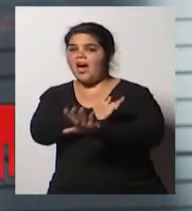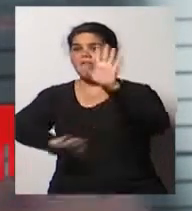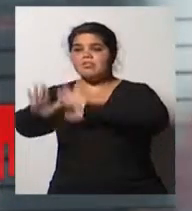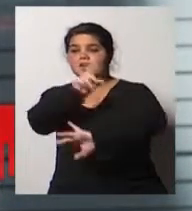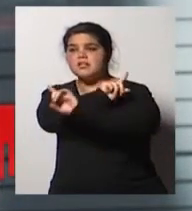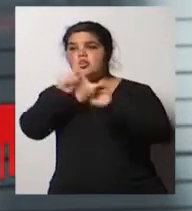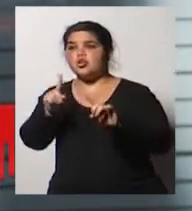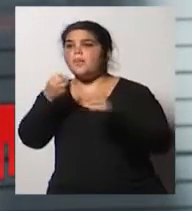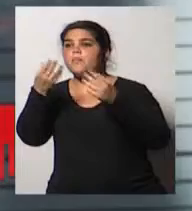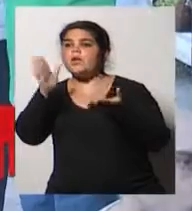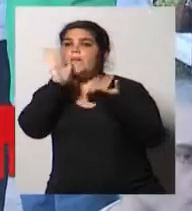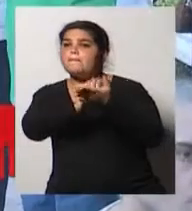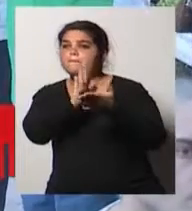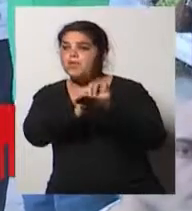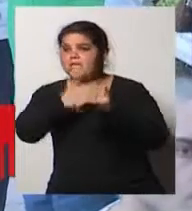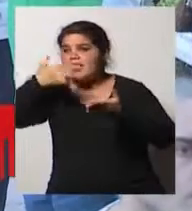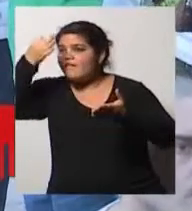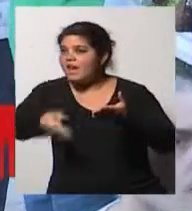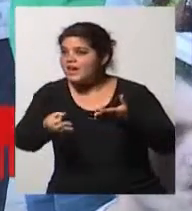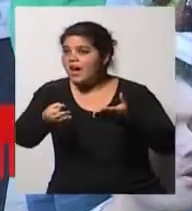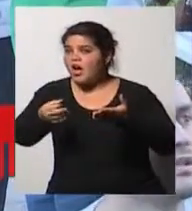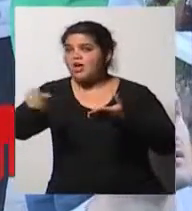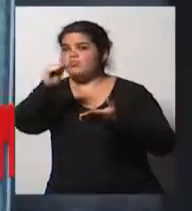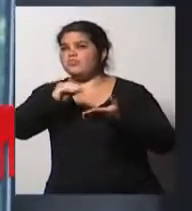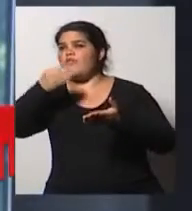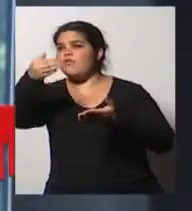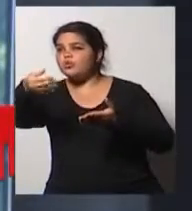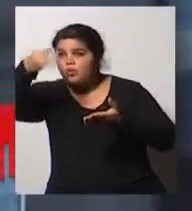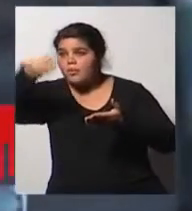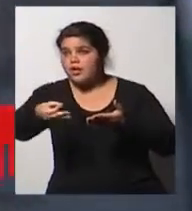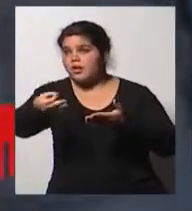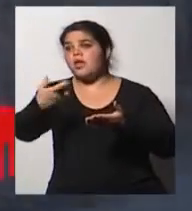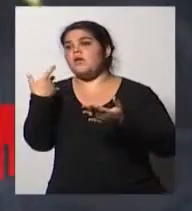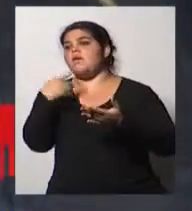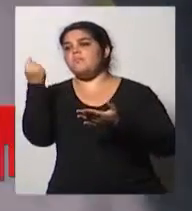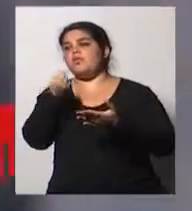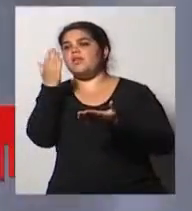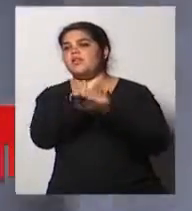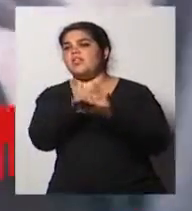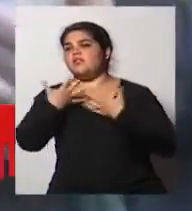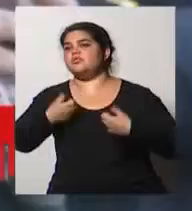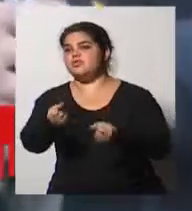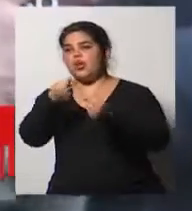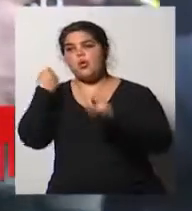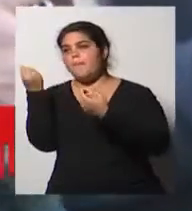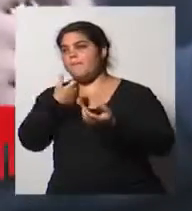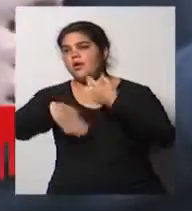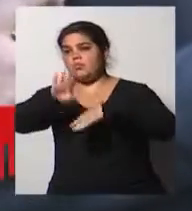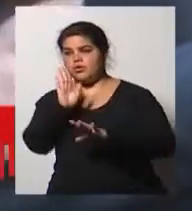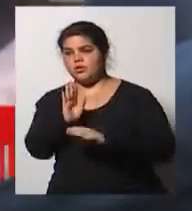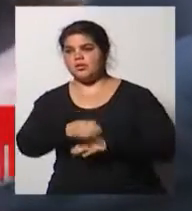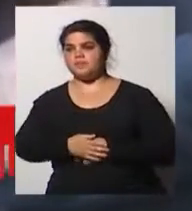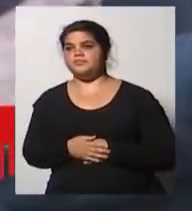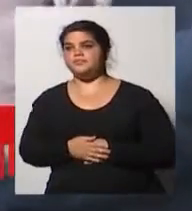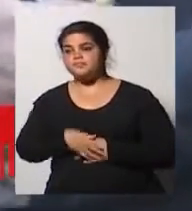que realmente no lo va a producir. Y el derecho a la salud, que es mucho más importante. Corresponde que los 7 integrantes de